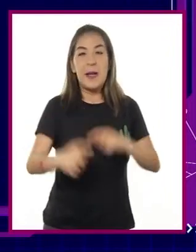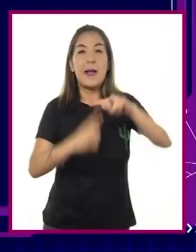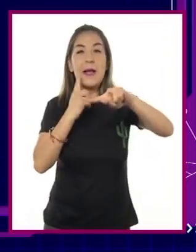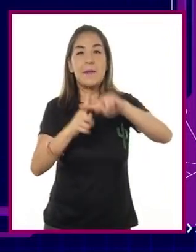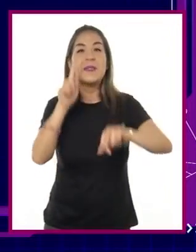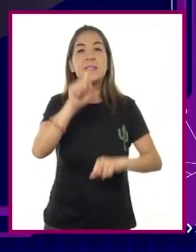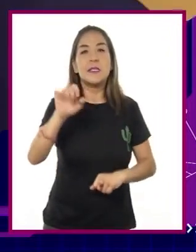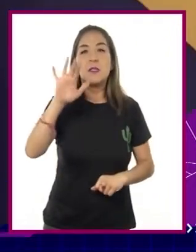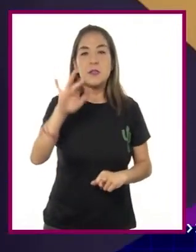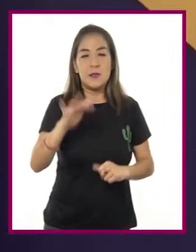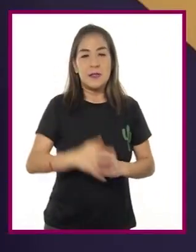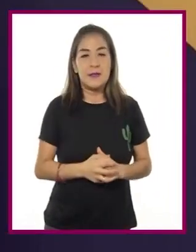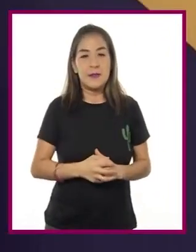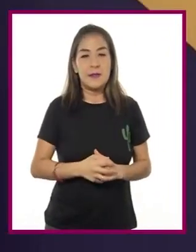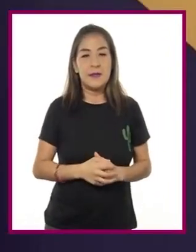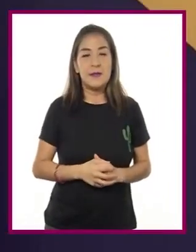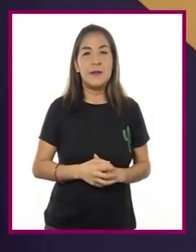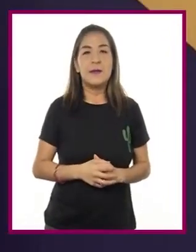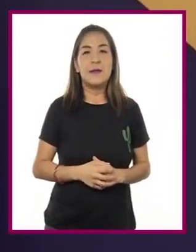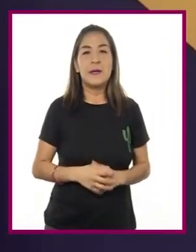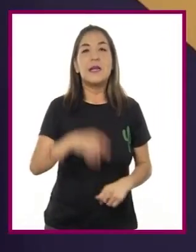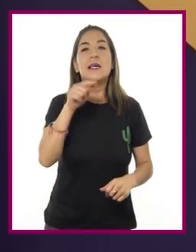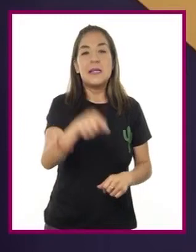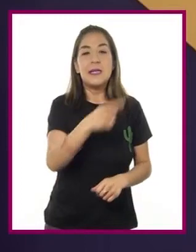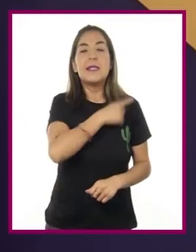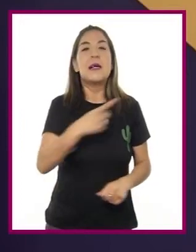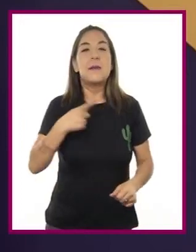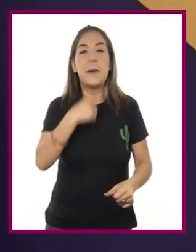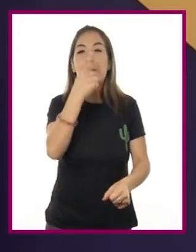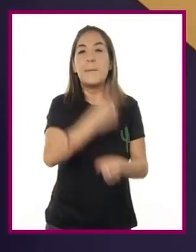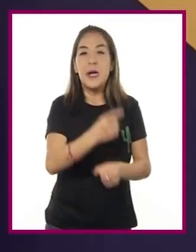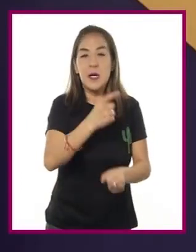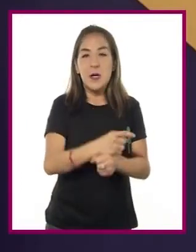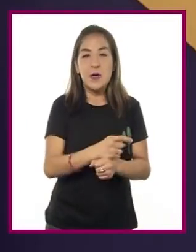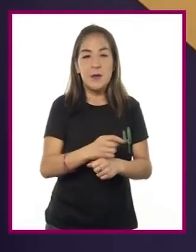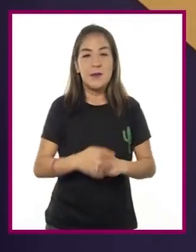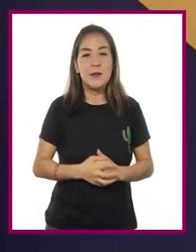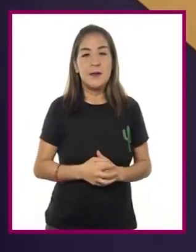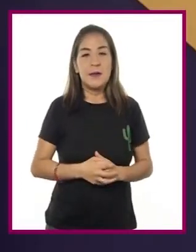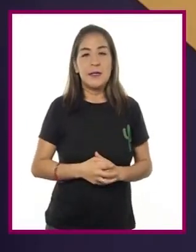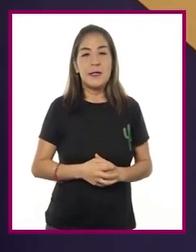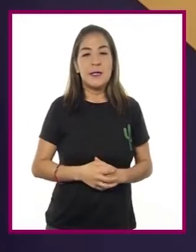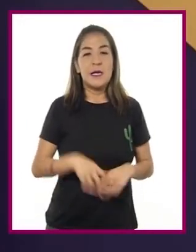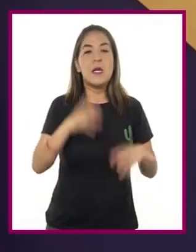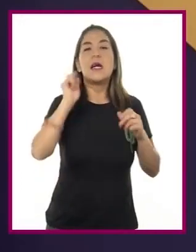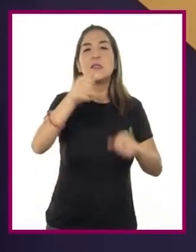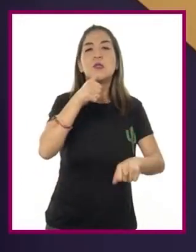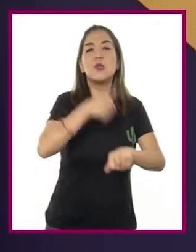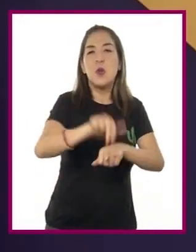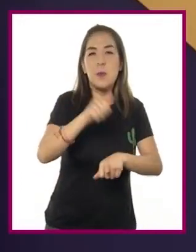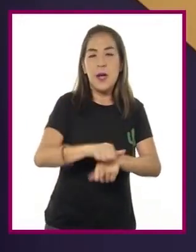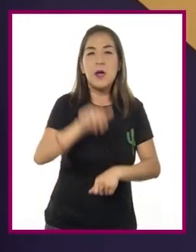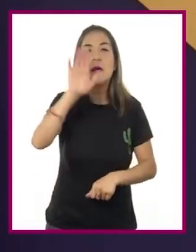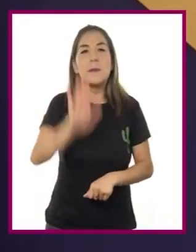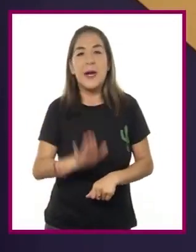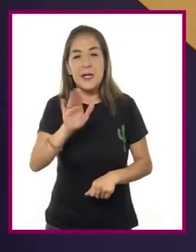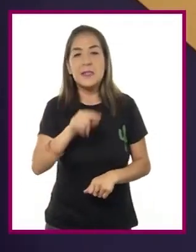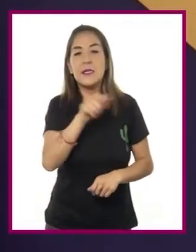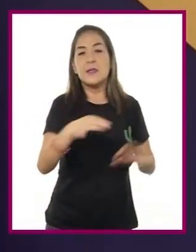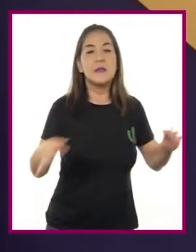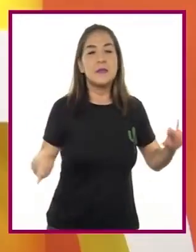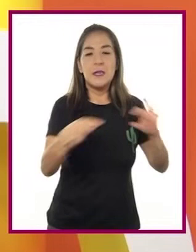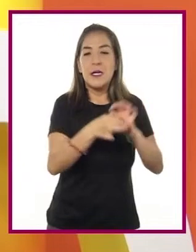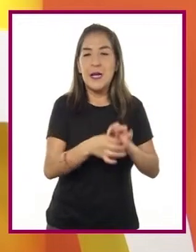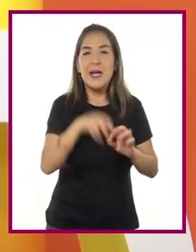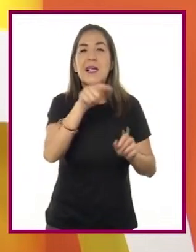150. Para resolver la ecuación, lo primero que debemos hacer es agrupar los términos semejantes del mismo lado de la